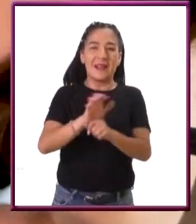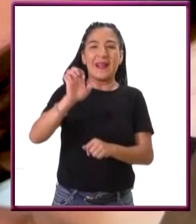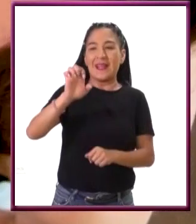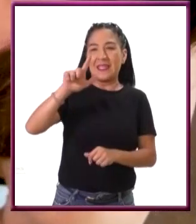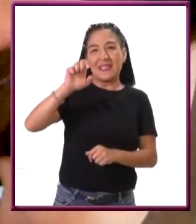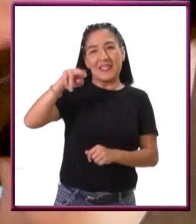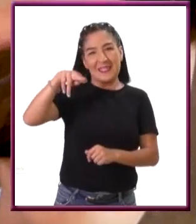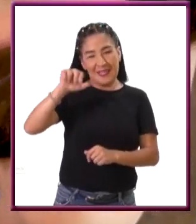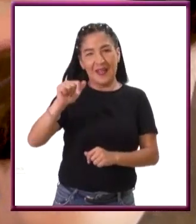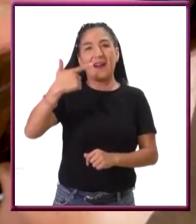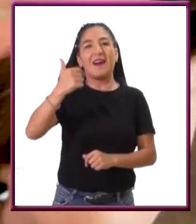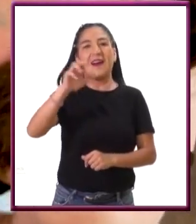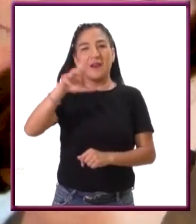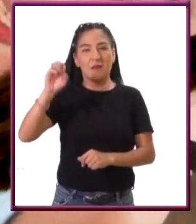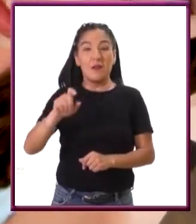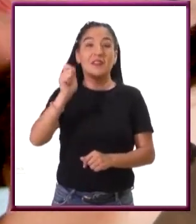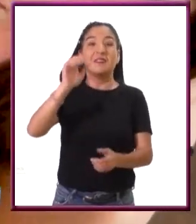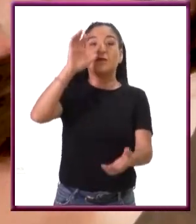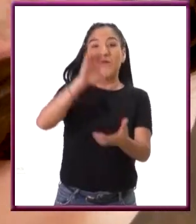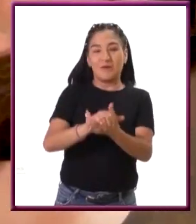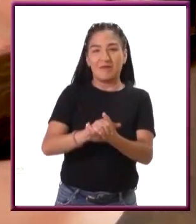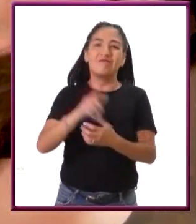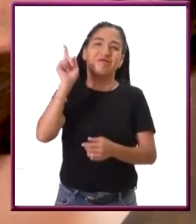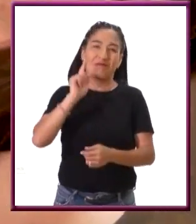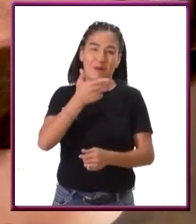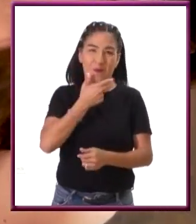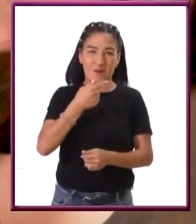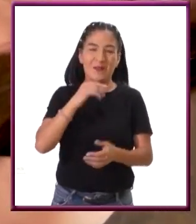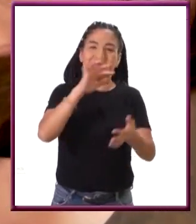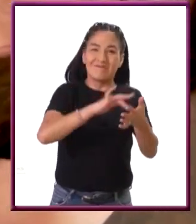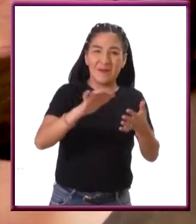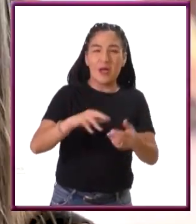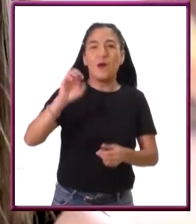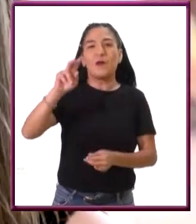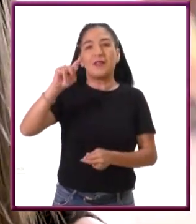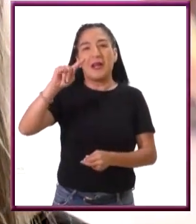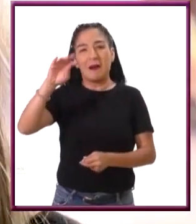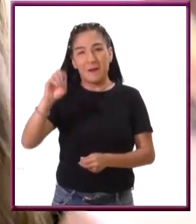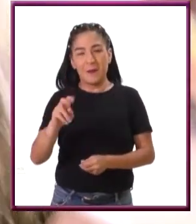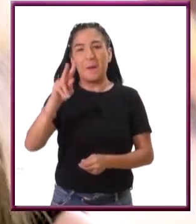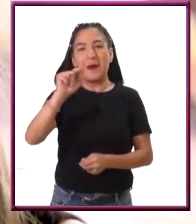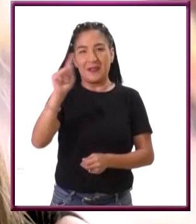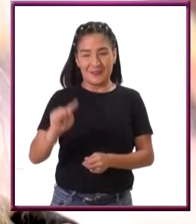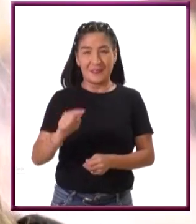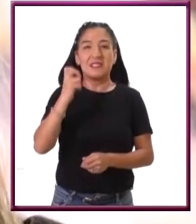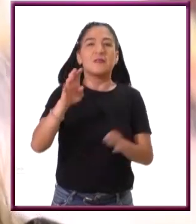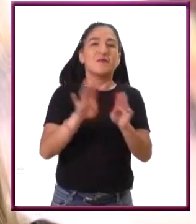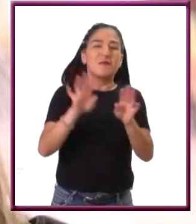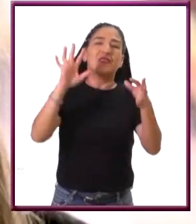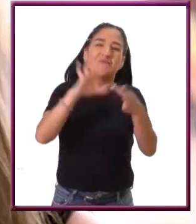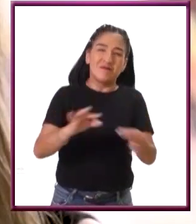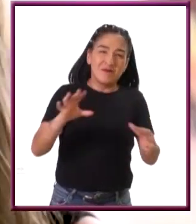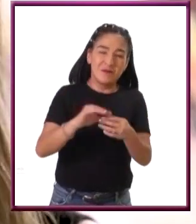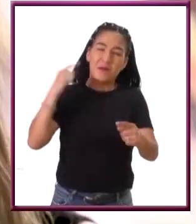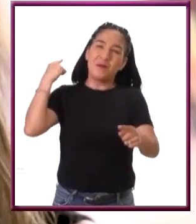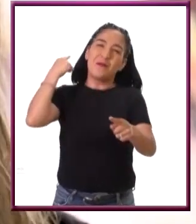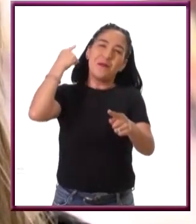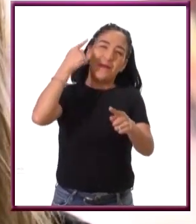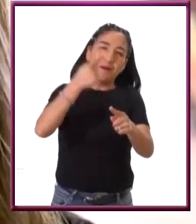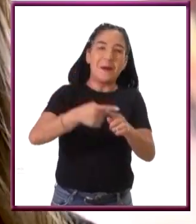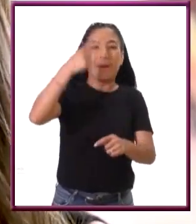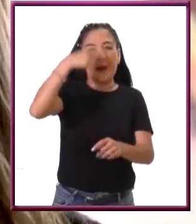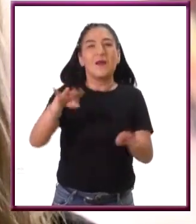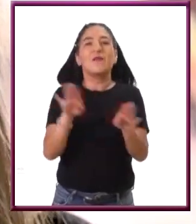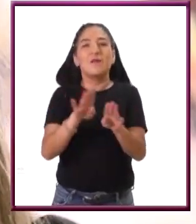mexicana, Elena Garro, como la esposa de Octavio Paz. Ha sido un largo camino el que se ha tenido que